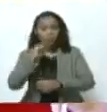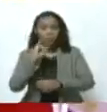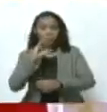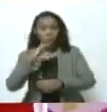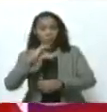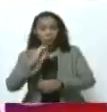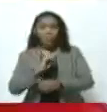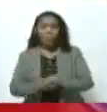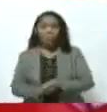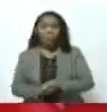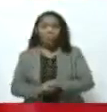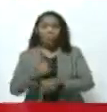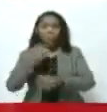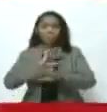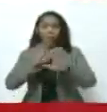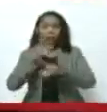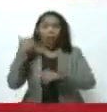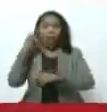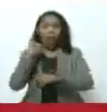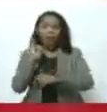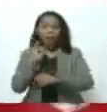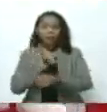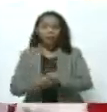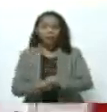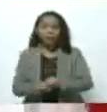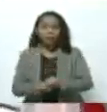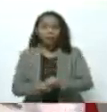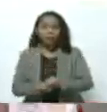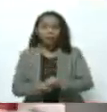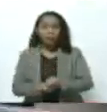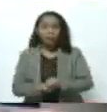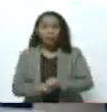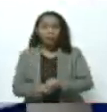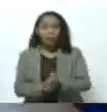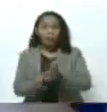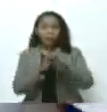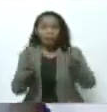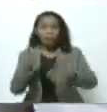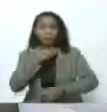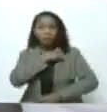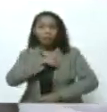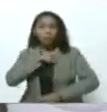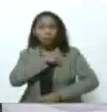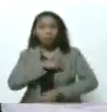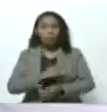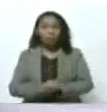A nivel de aquí ya tenemos lo que son las grandes misiones.